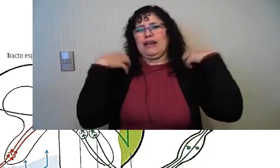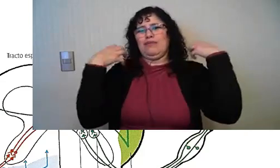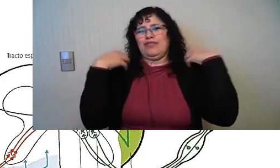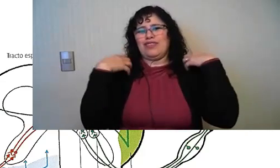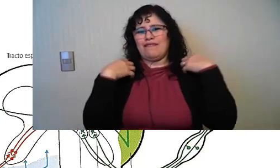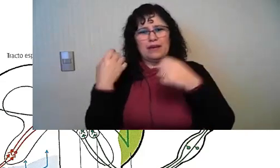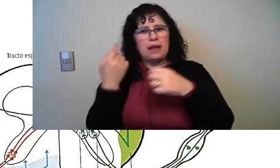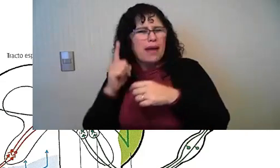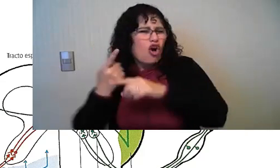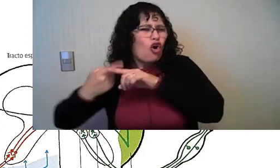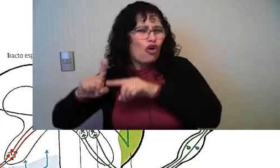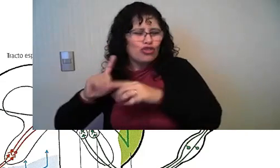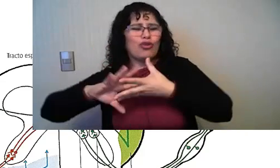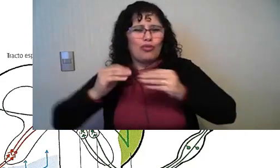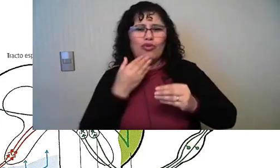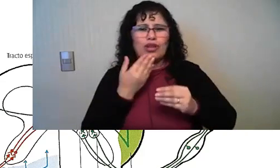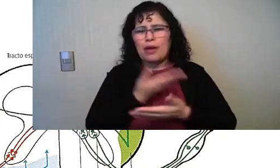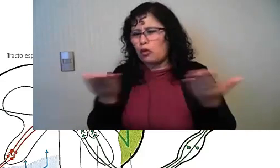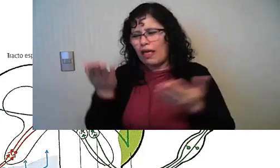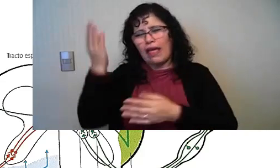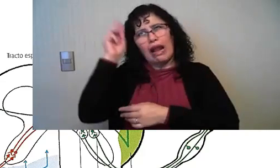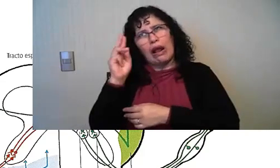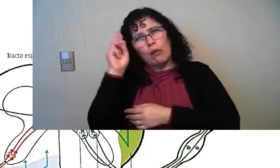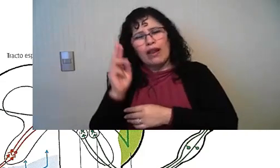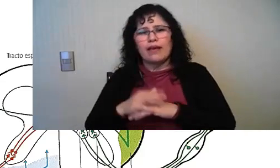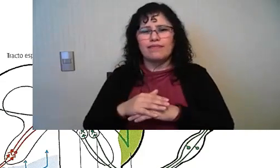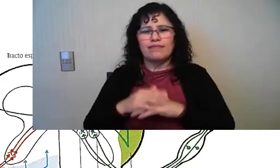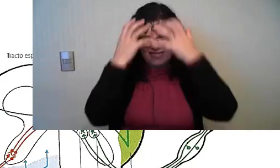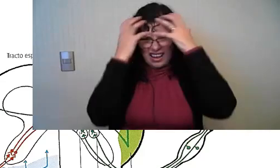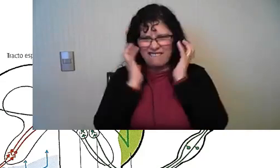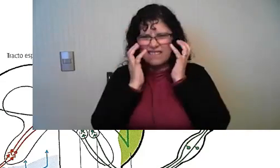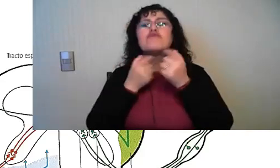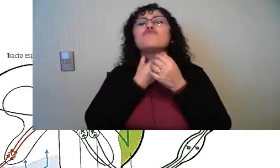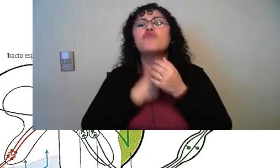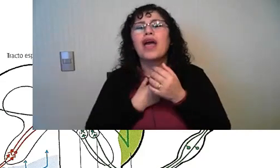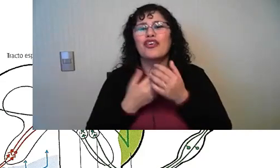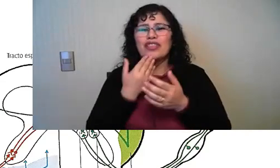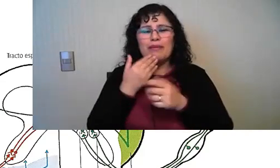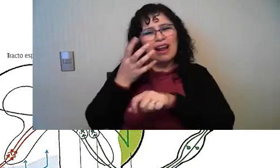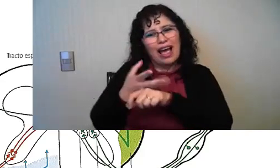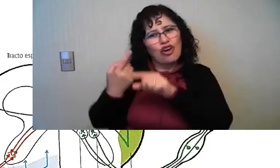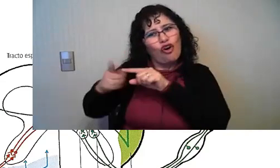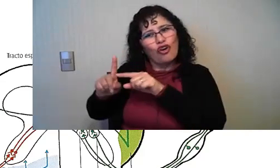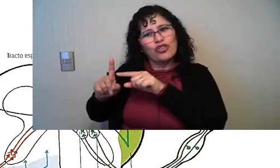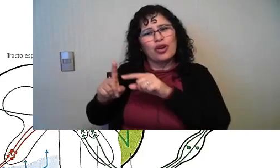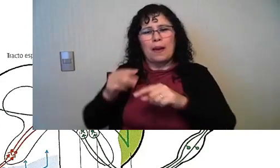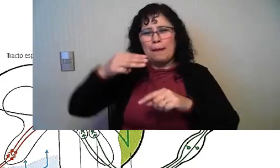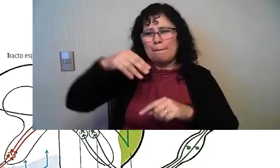que, si recuerdan o estudiaron en cabeza y cuello, que son los